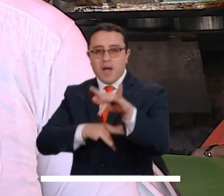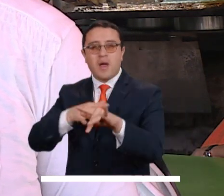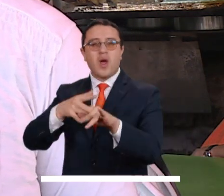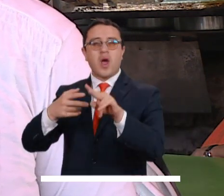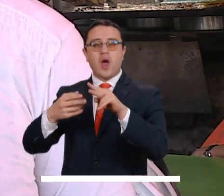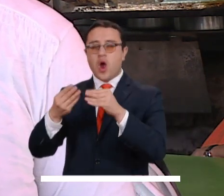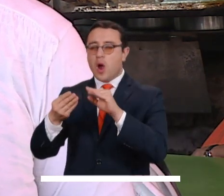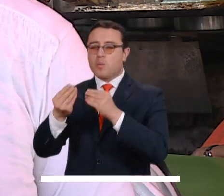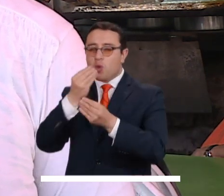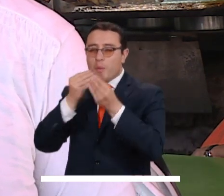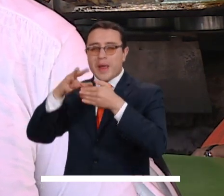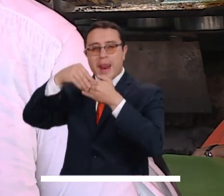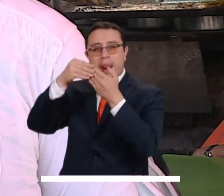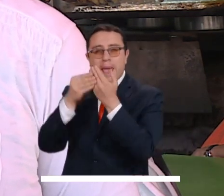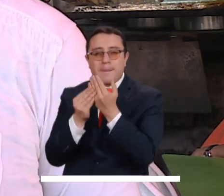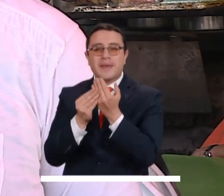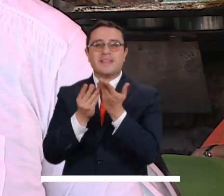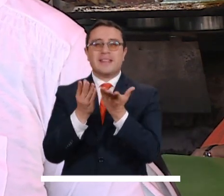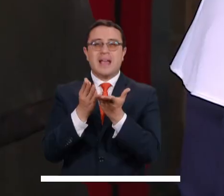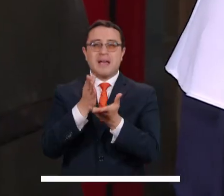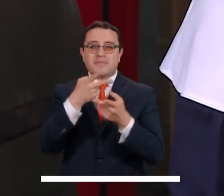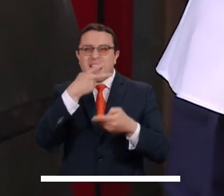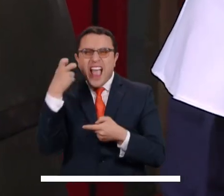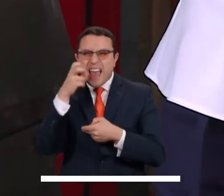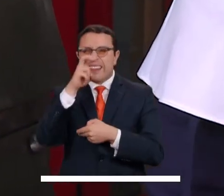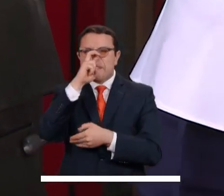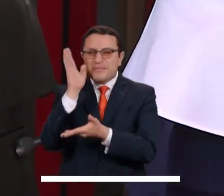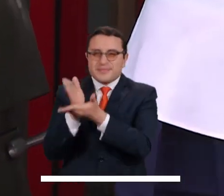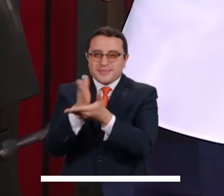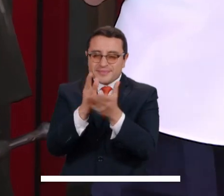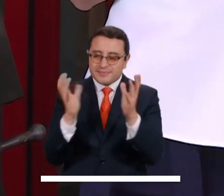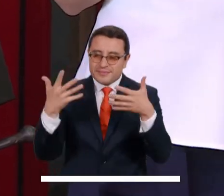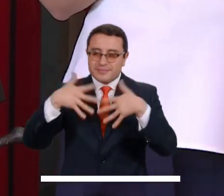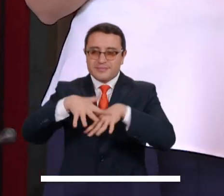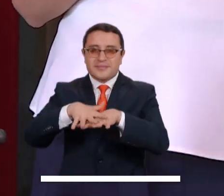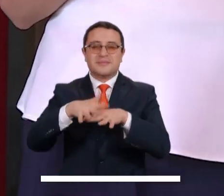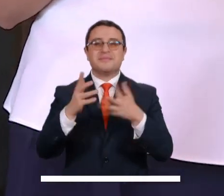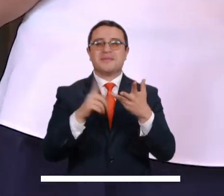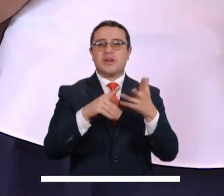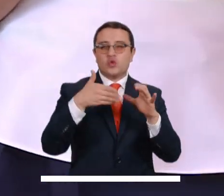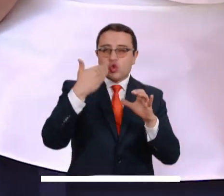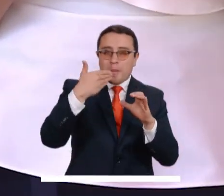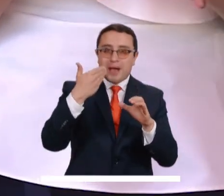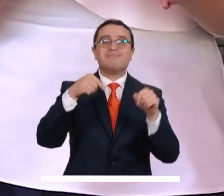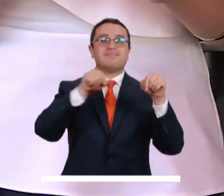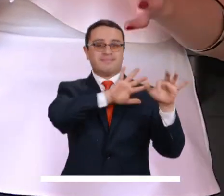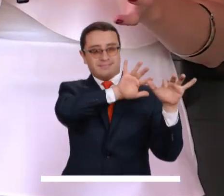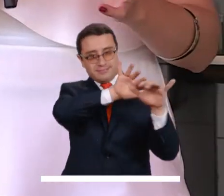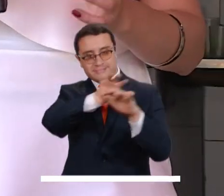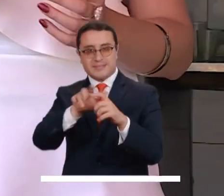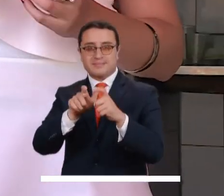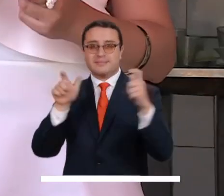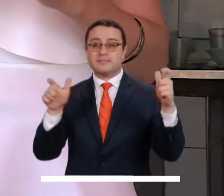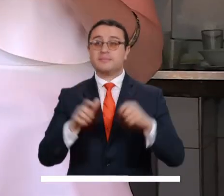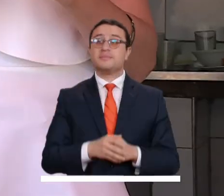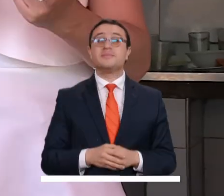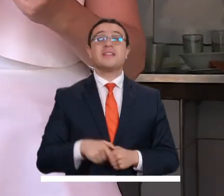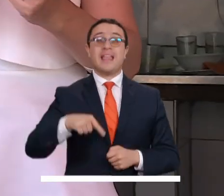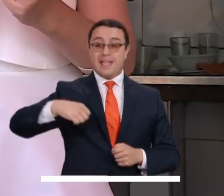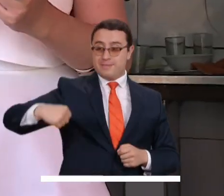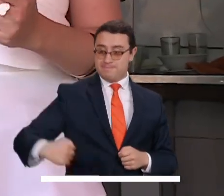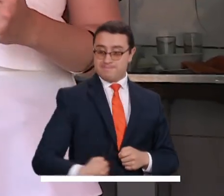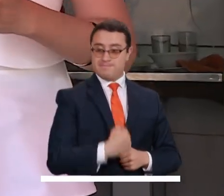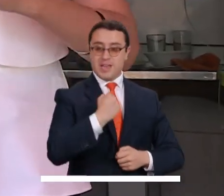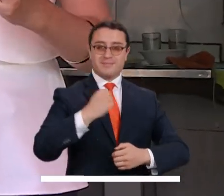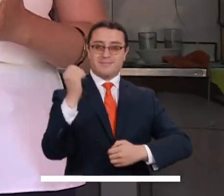arepita, la picadita, las sopitas. La ruta navideña también se integra a la plaza de mercado, un punto